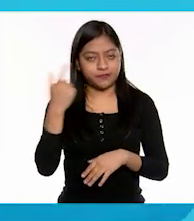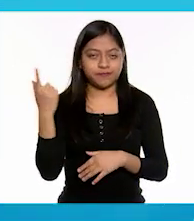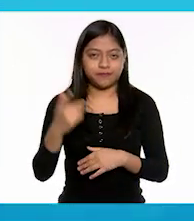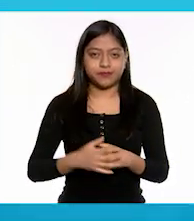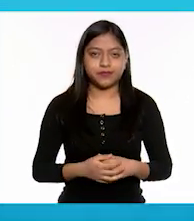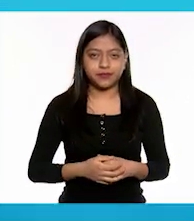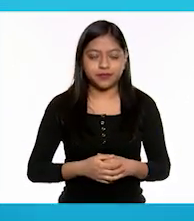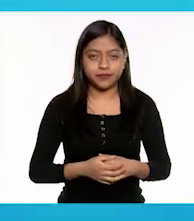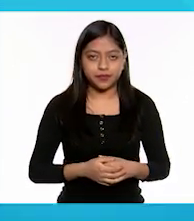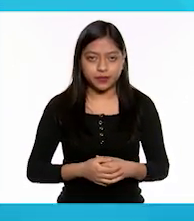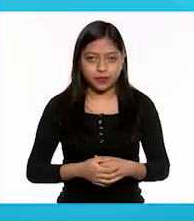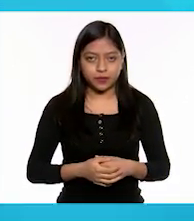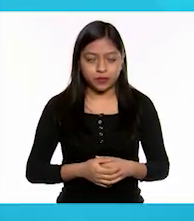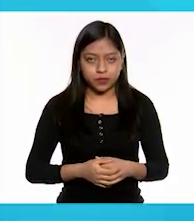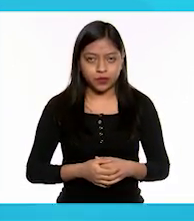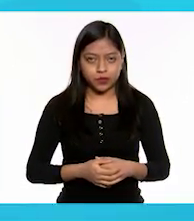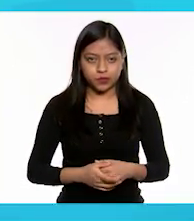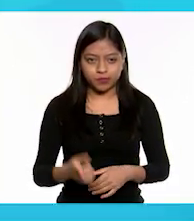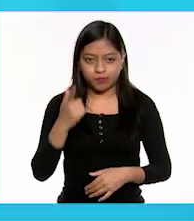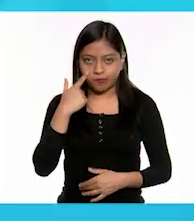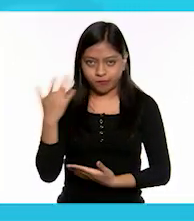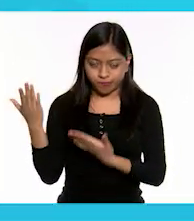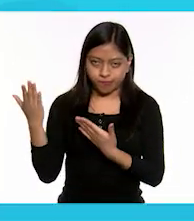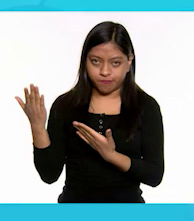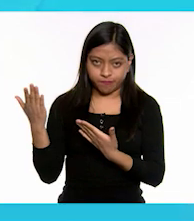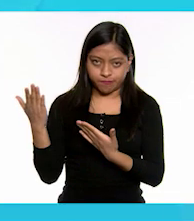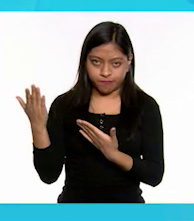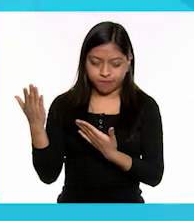país muy bien